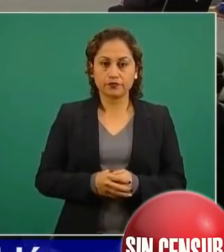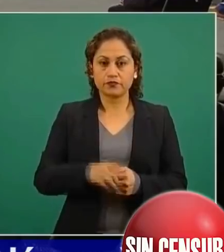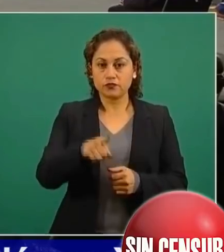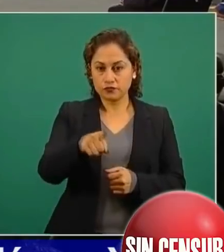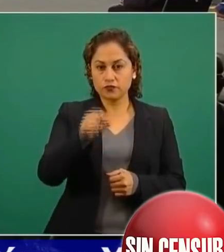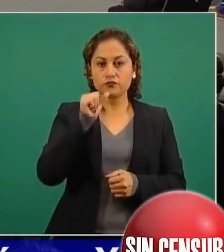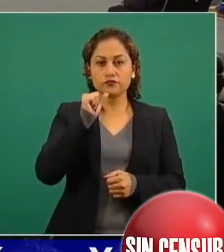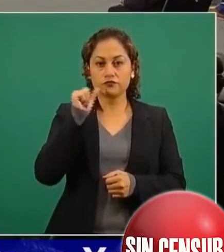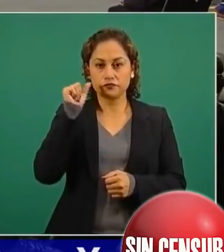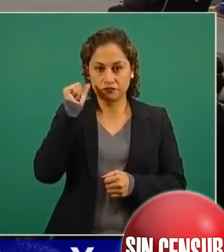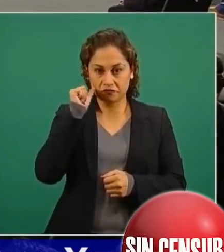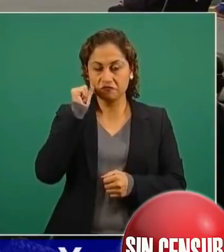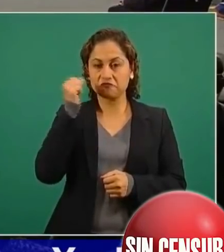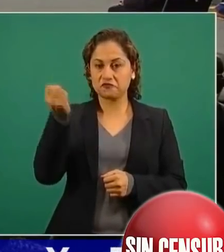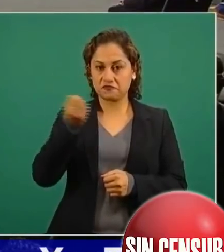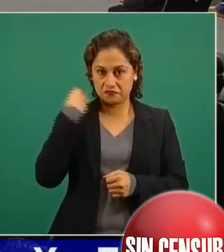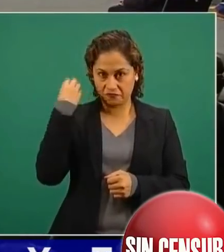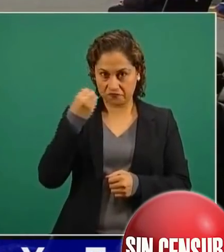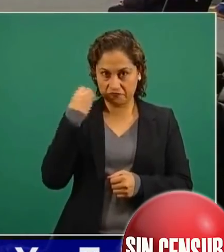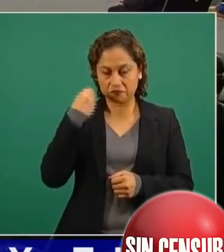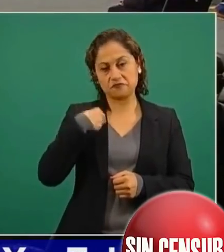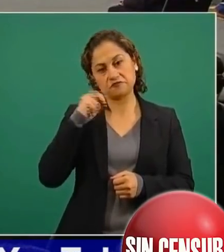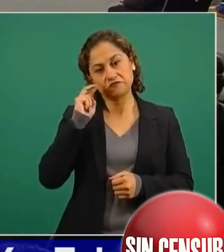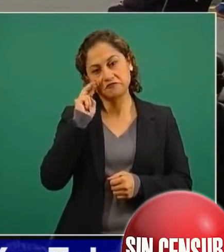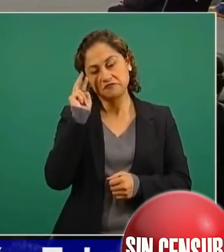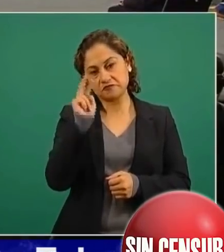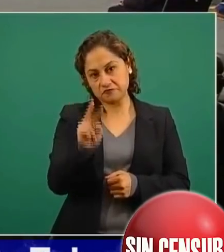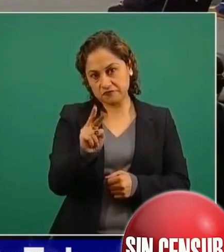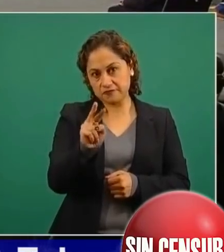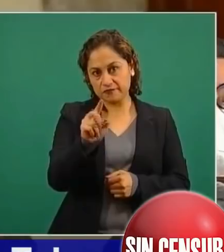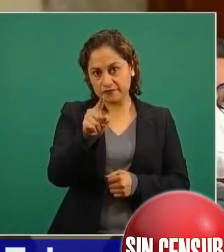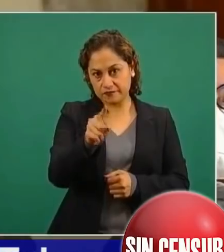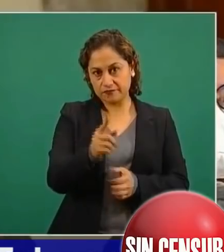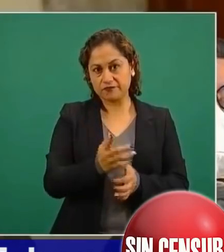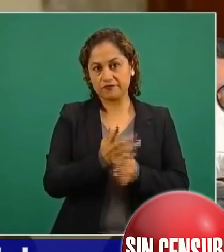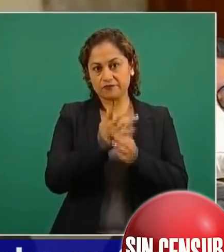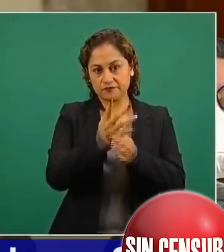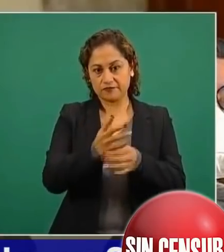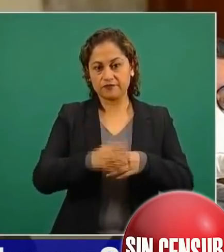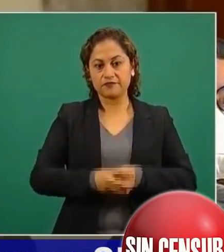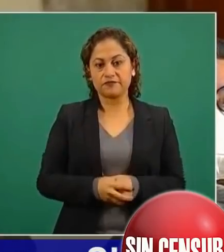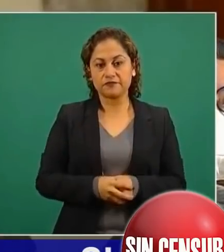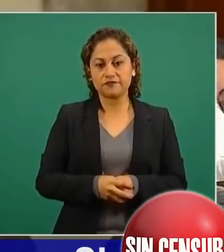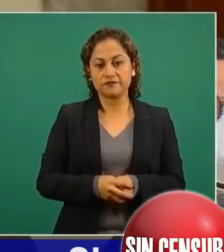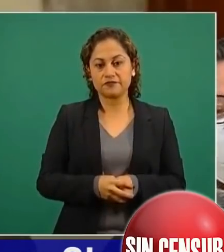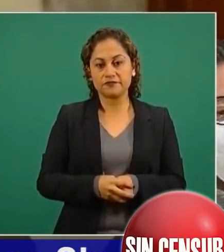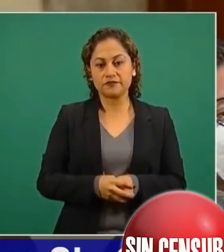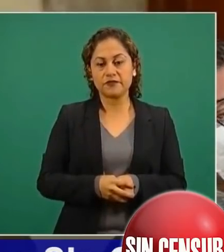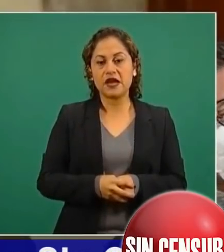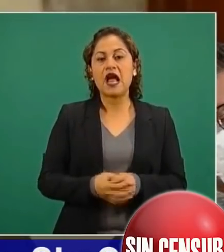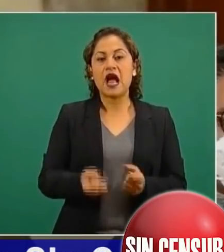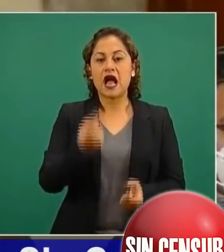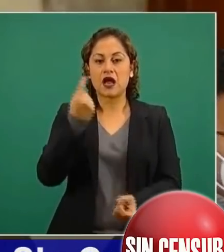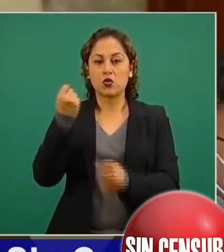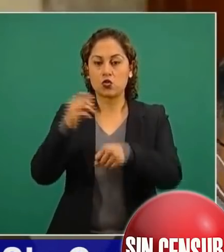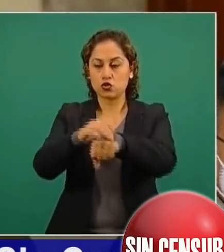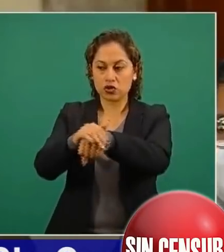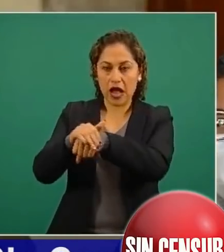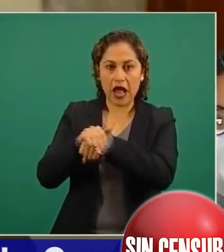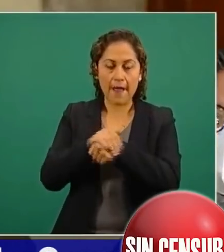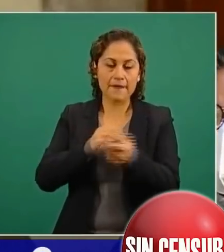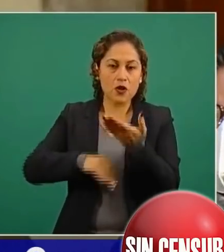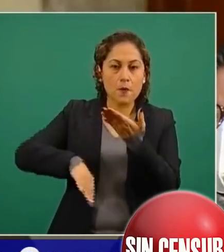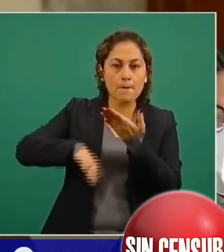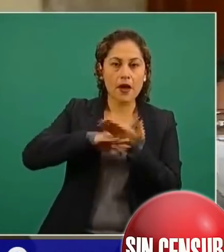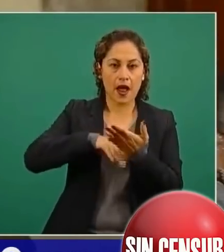través de la subconferencia, que incluso amigos atacaban el proyecto de la 4T y que obviamente